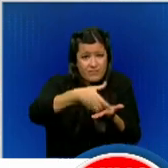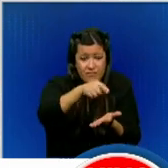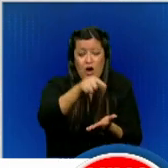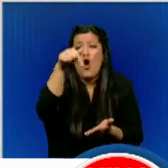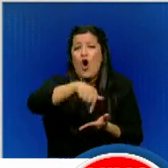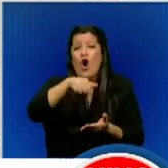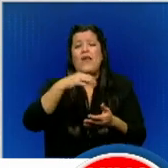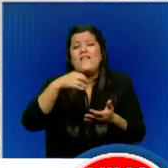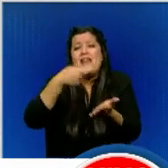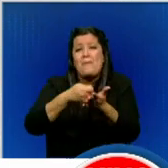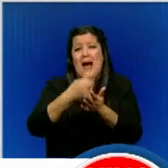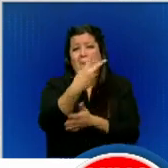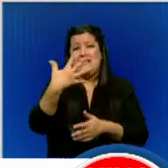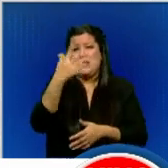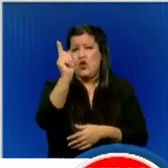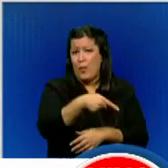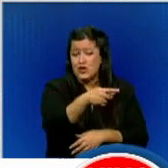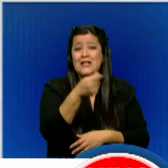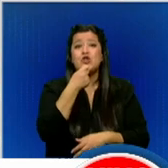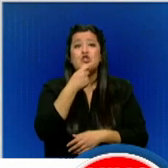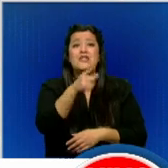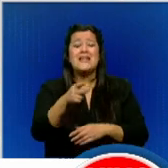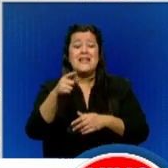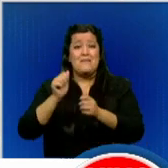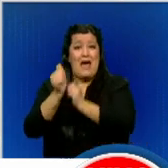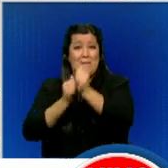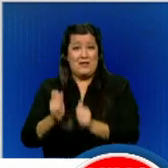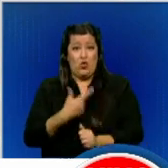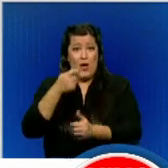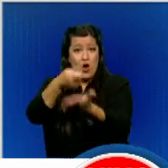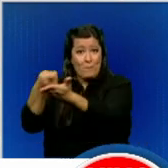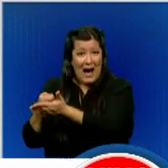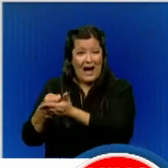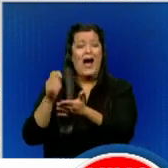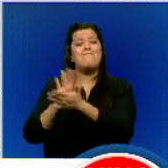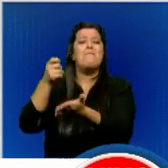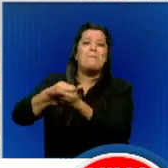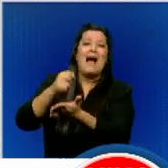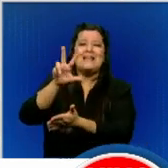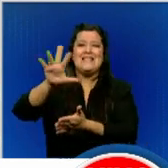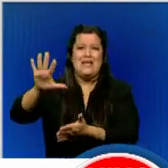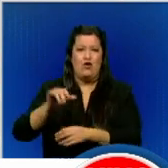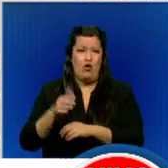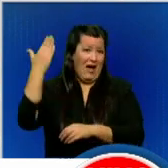debería pagar 25 por ciento y si se llevaba el dividendo panamá 35